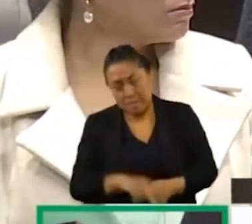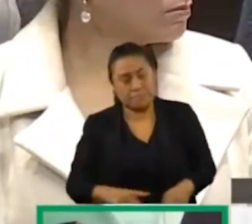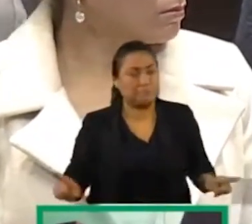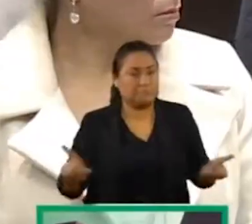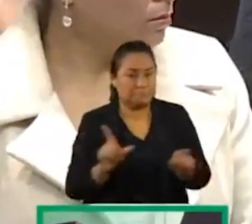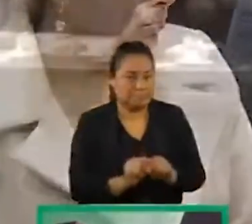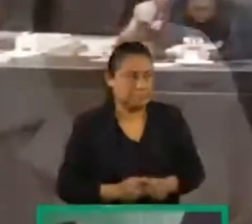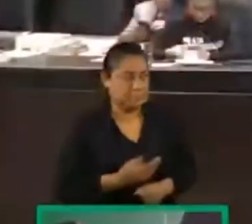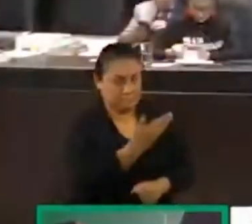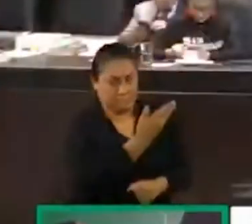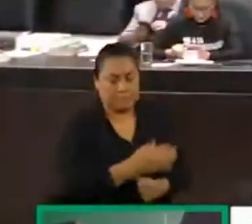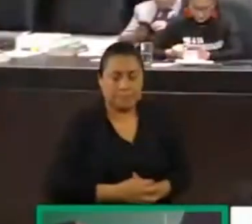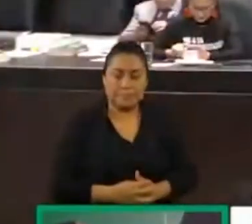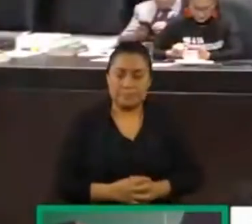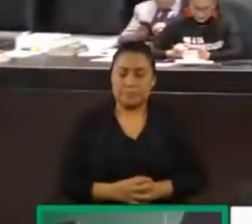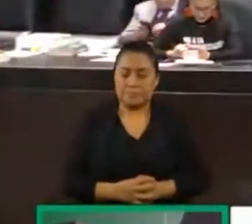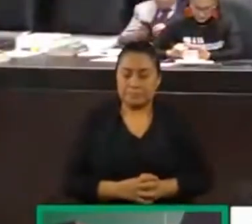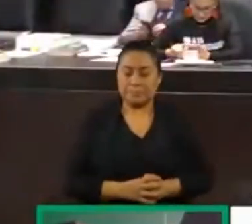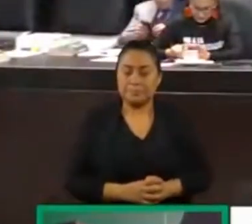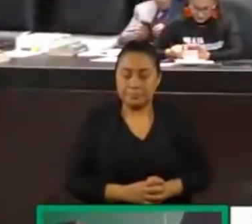cuánto? Diputado.